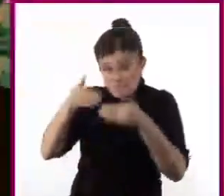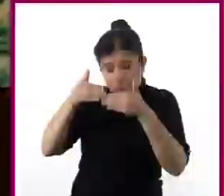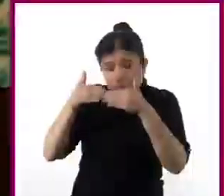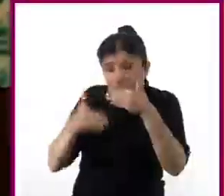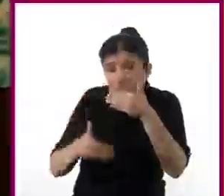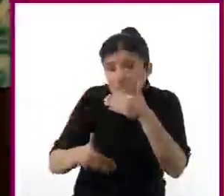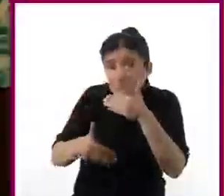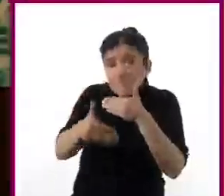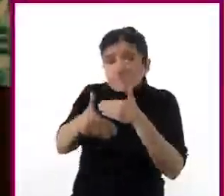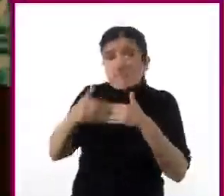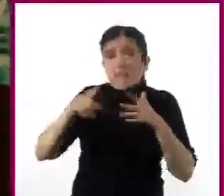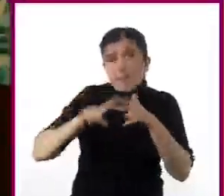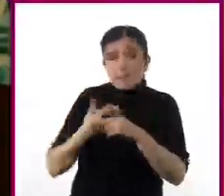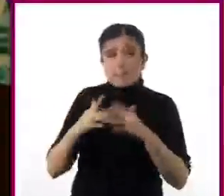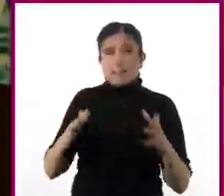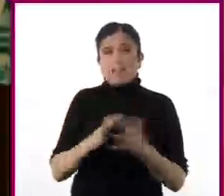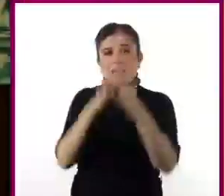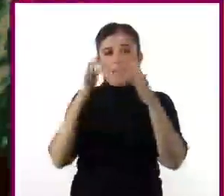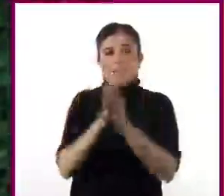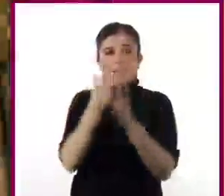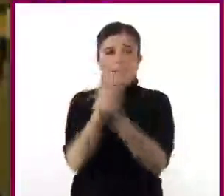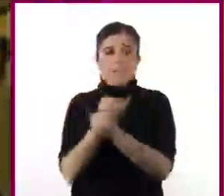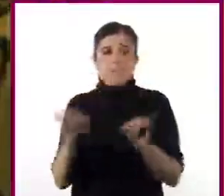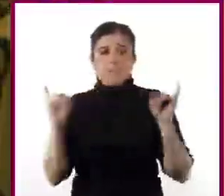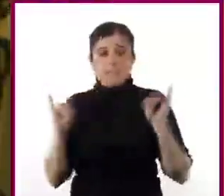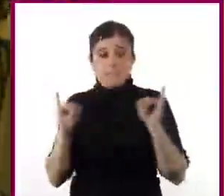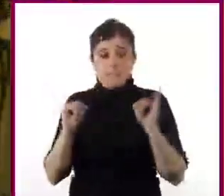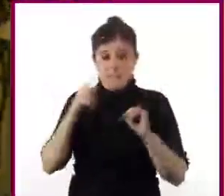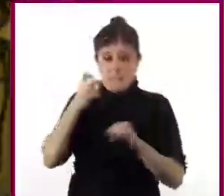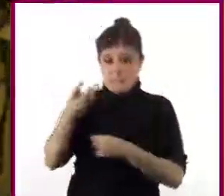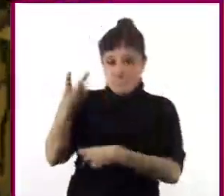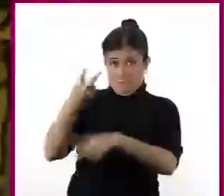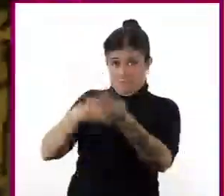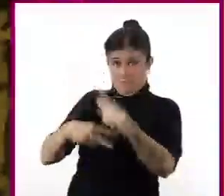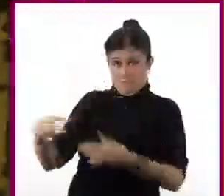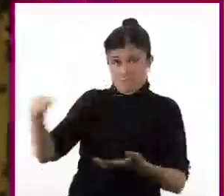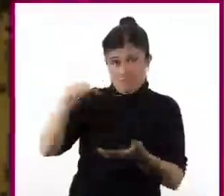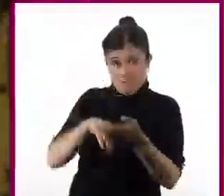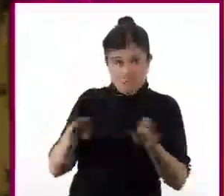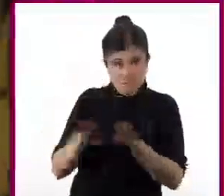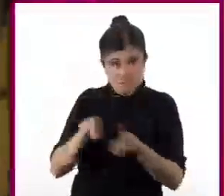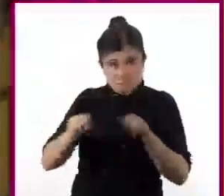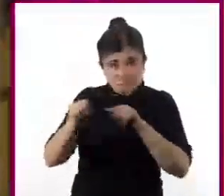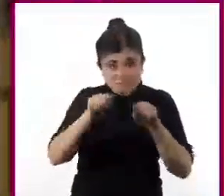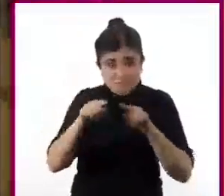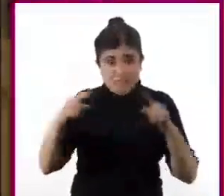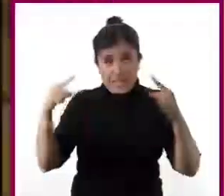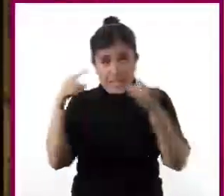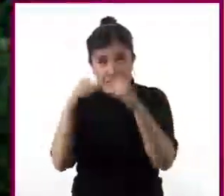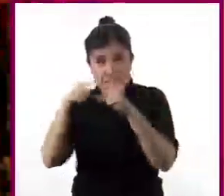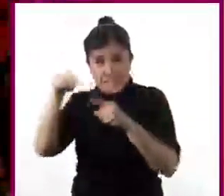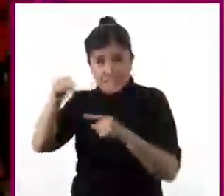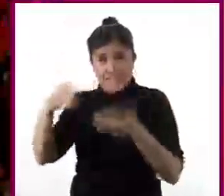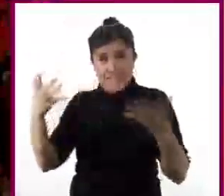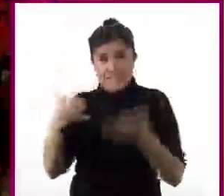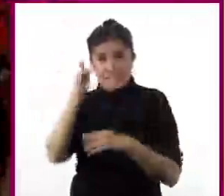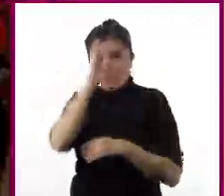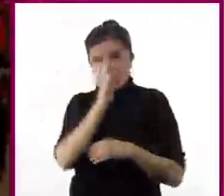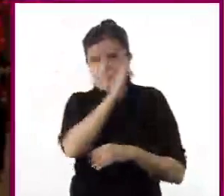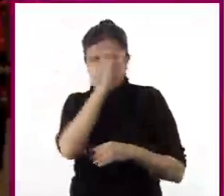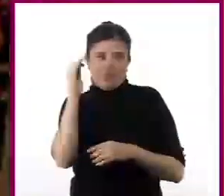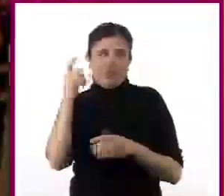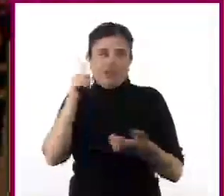cronológico con que inicia la Guerra de Independencia. Una vez congregados los parroquianos en torno a la iglesia donde oficiaba Miguel Hidalgo